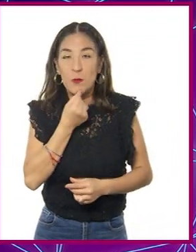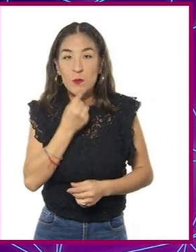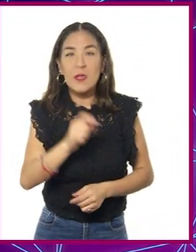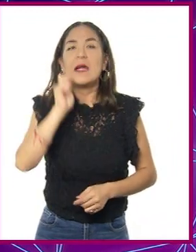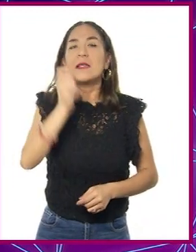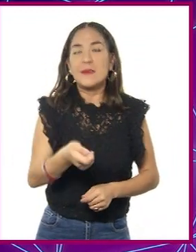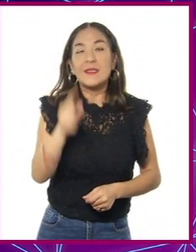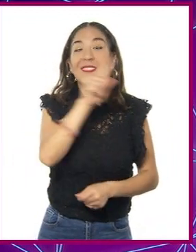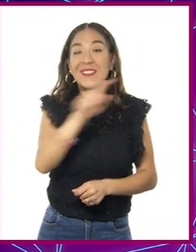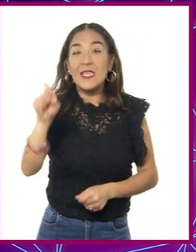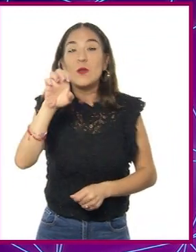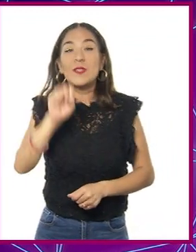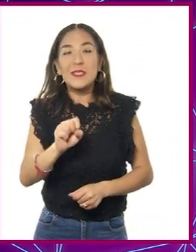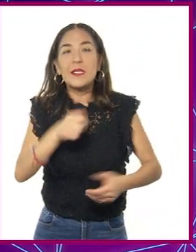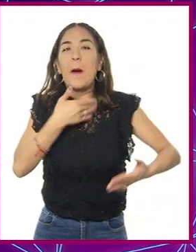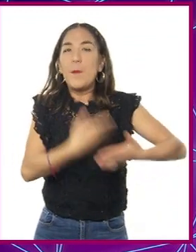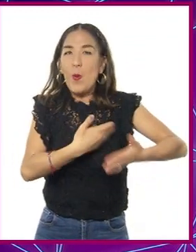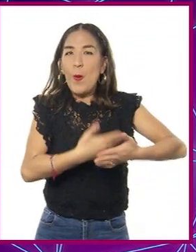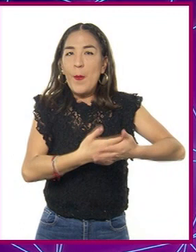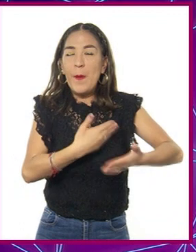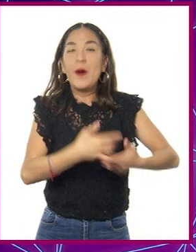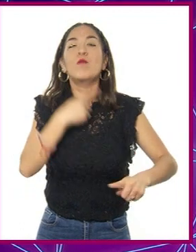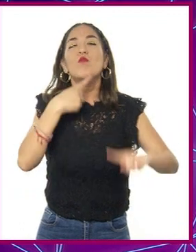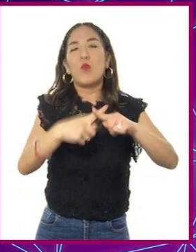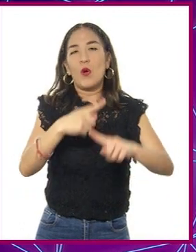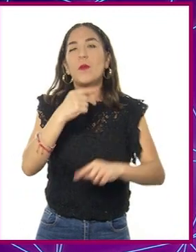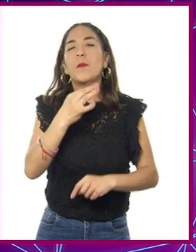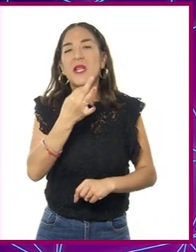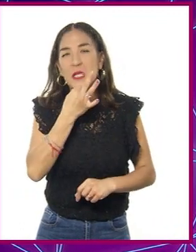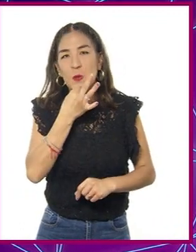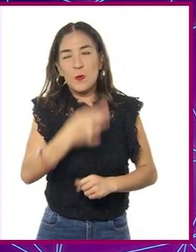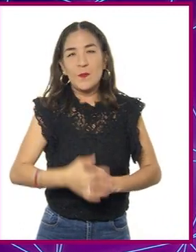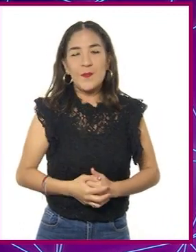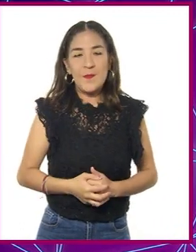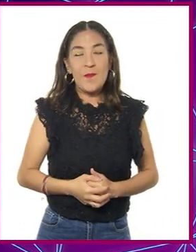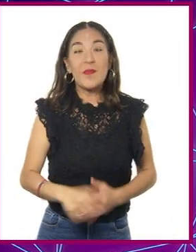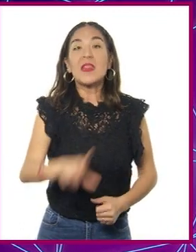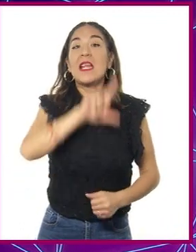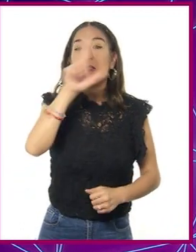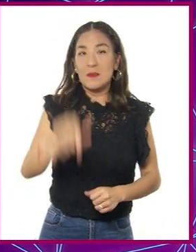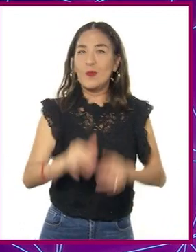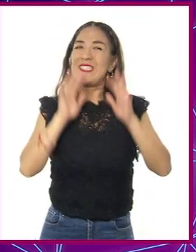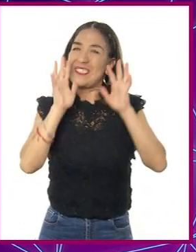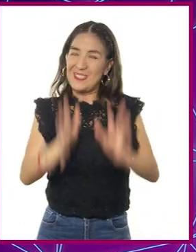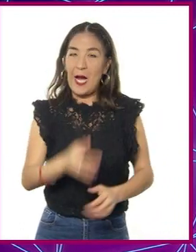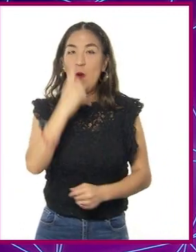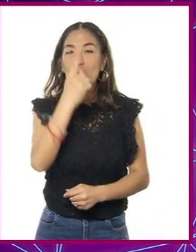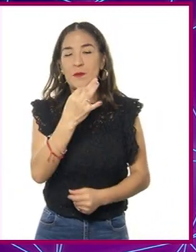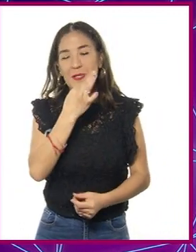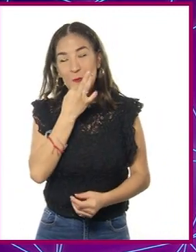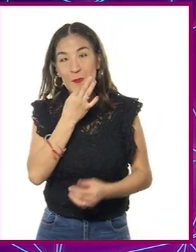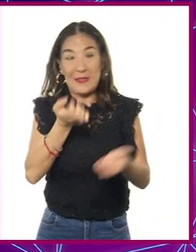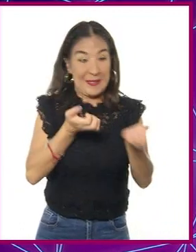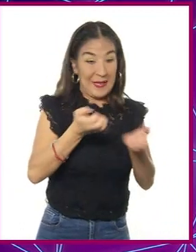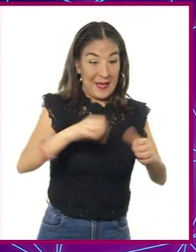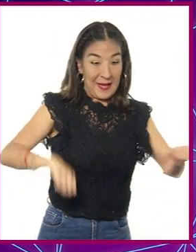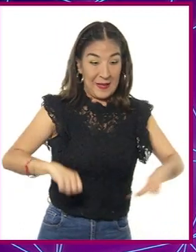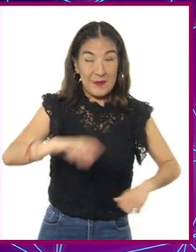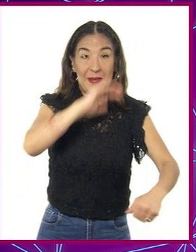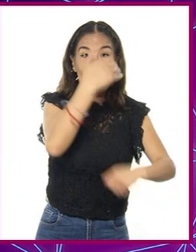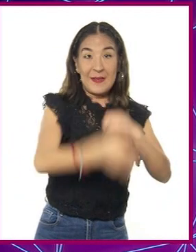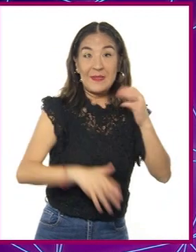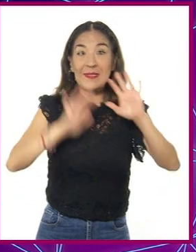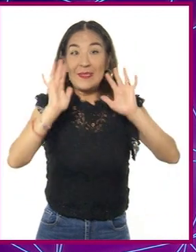de 160 latidos por minuto. Después de 1 minuto de recuperación y una vez terminadas